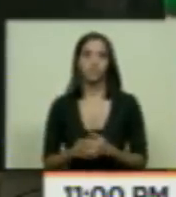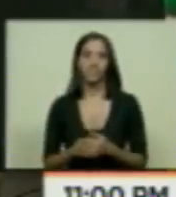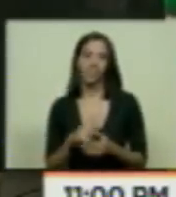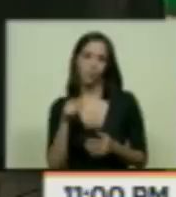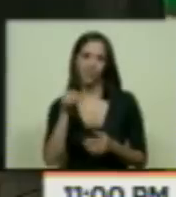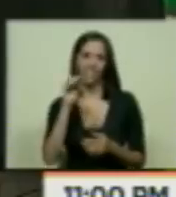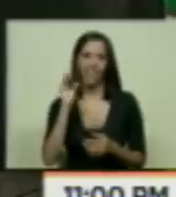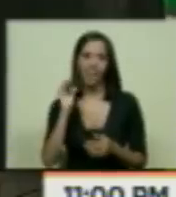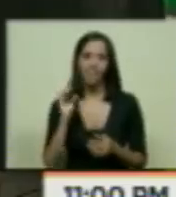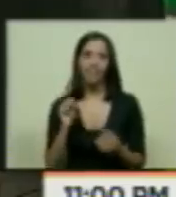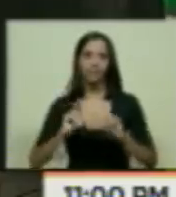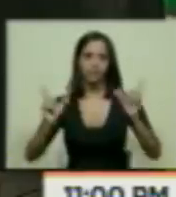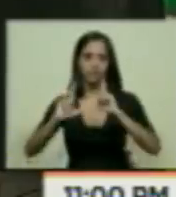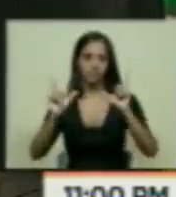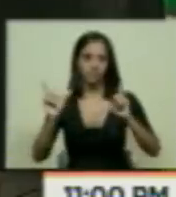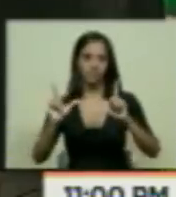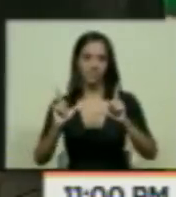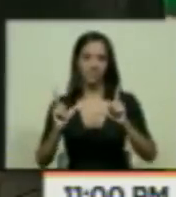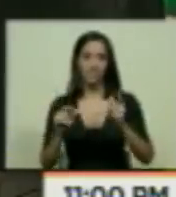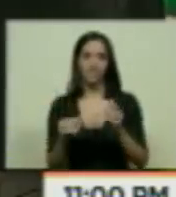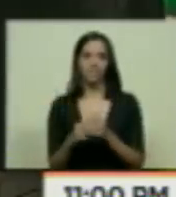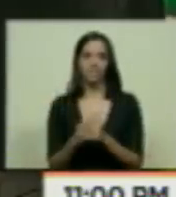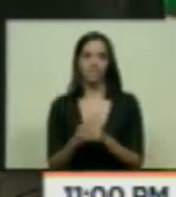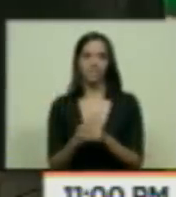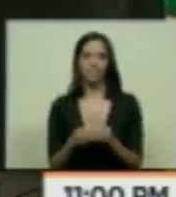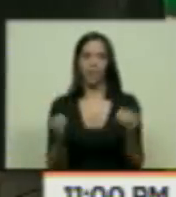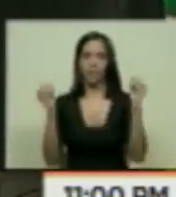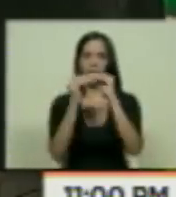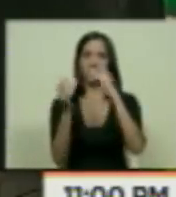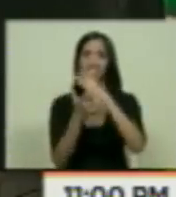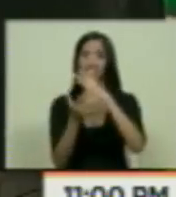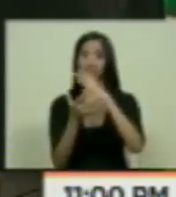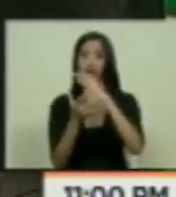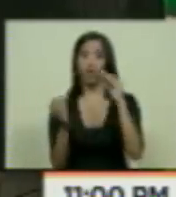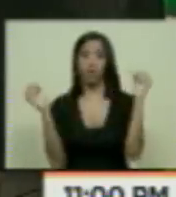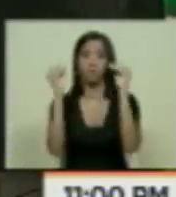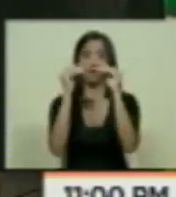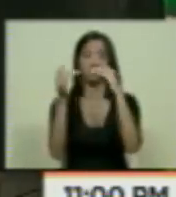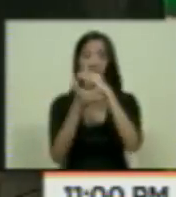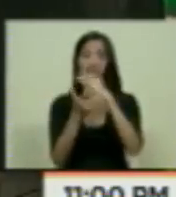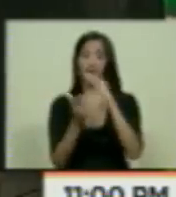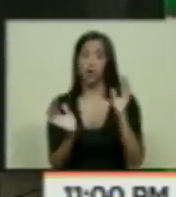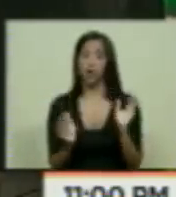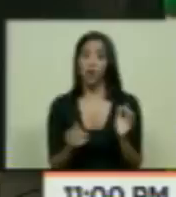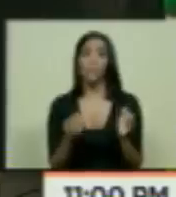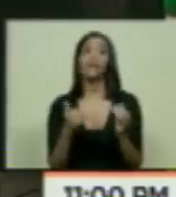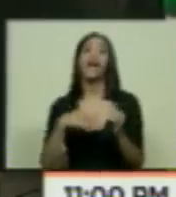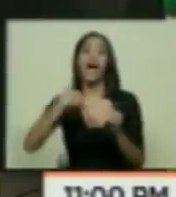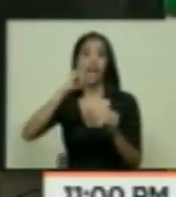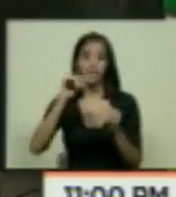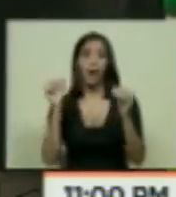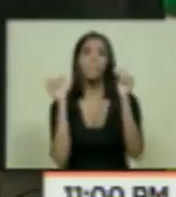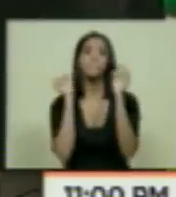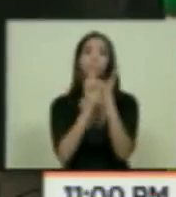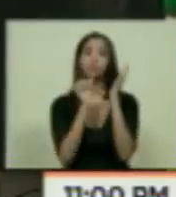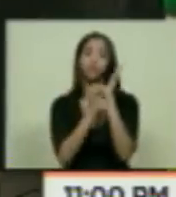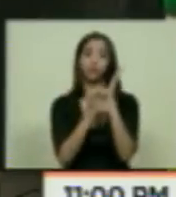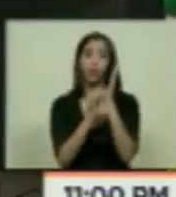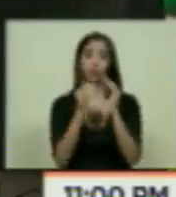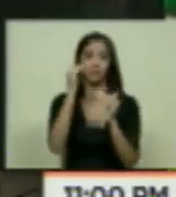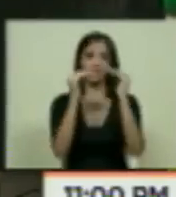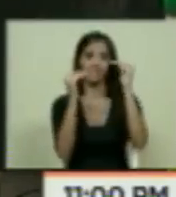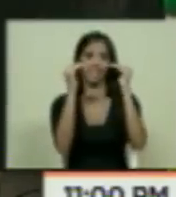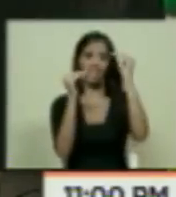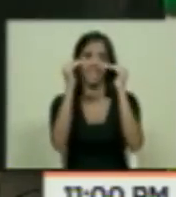hablando los medios tradicionales de empate técnico. Cuando ellos hablan de empate técnico es porque hay más puntos del candidato de Lula hacia